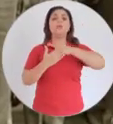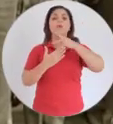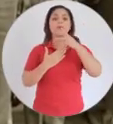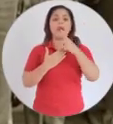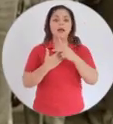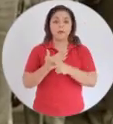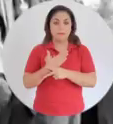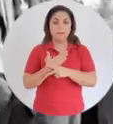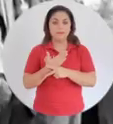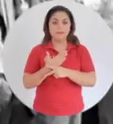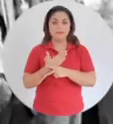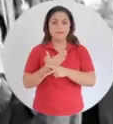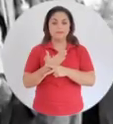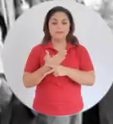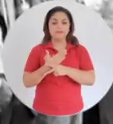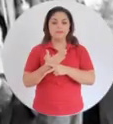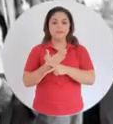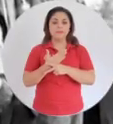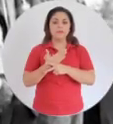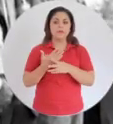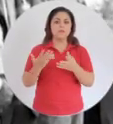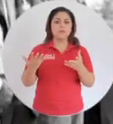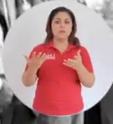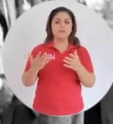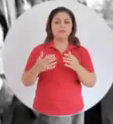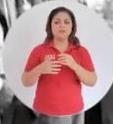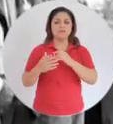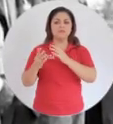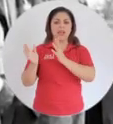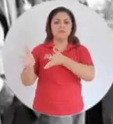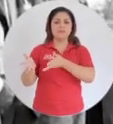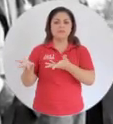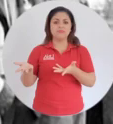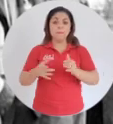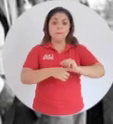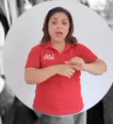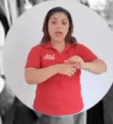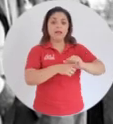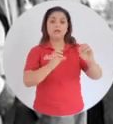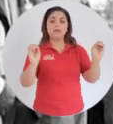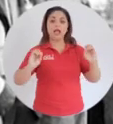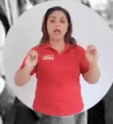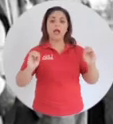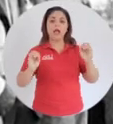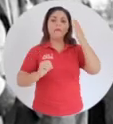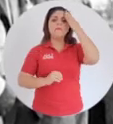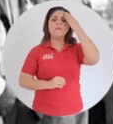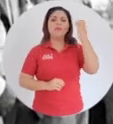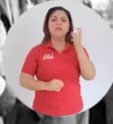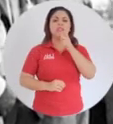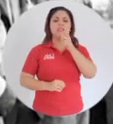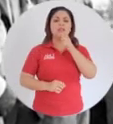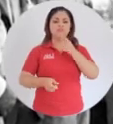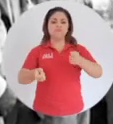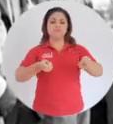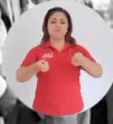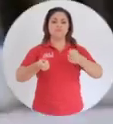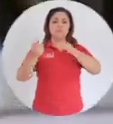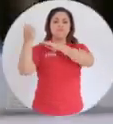ocasión, eran un programa, pues no se llevaron a la práctica, porque el poder quedó en manos de los de siempre.